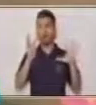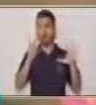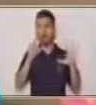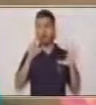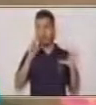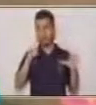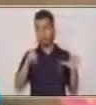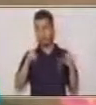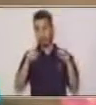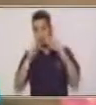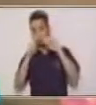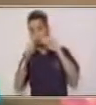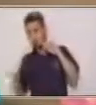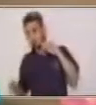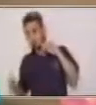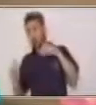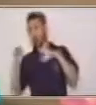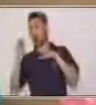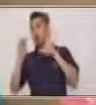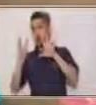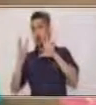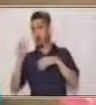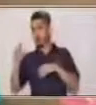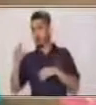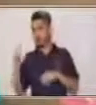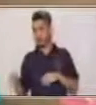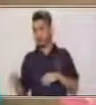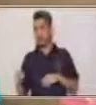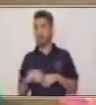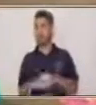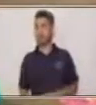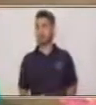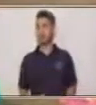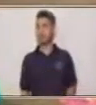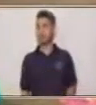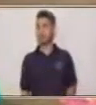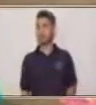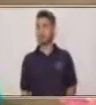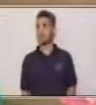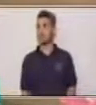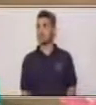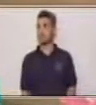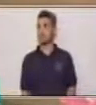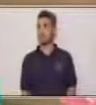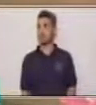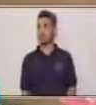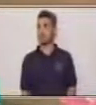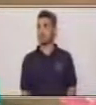El otro lado también tenía 8 centímetros.